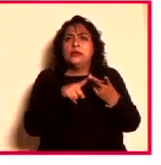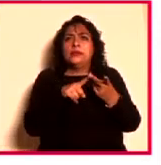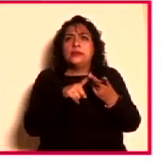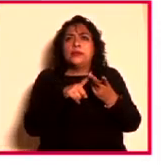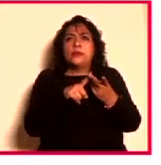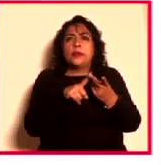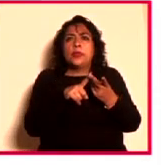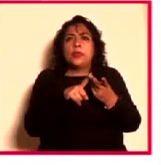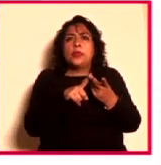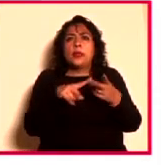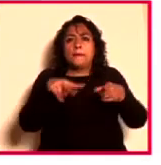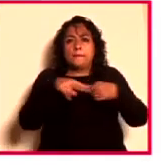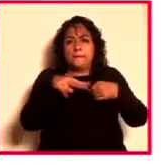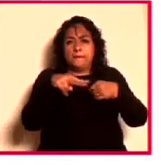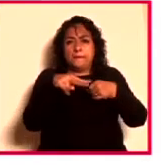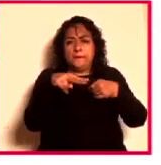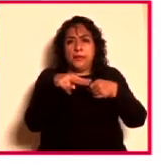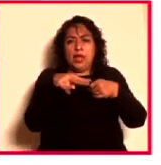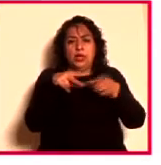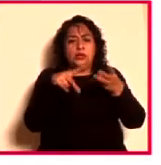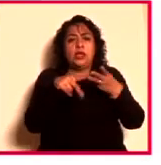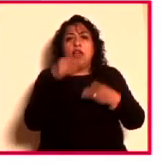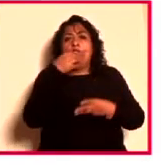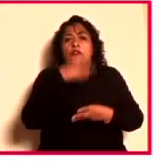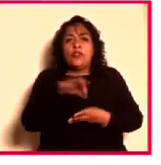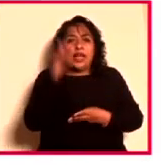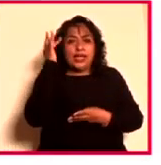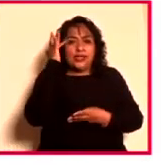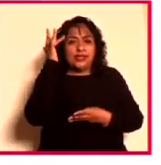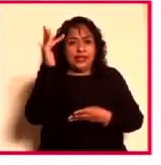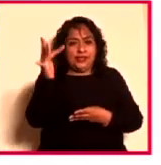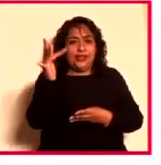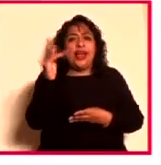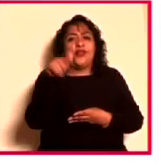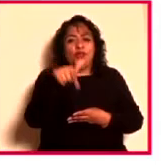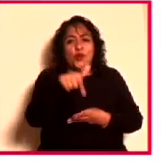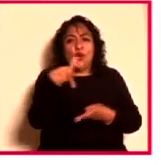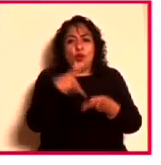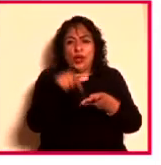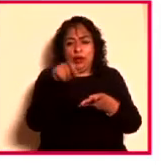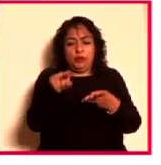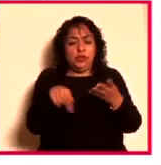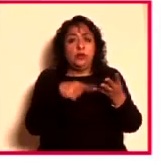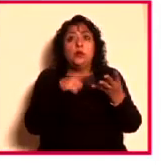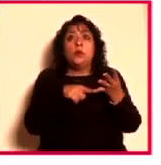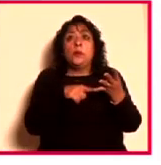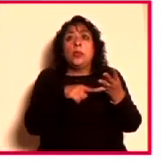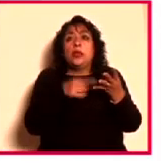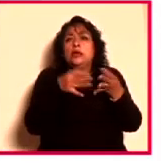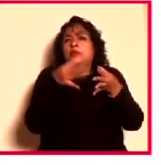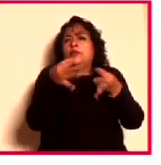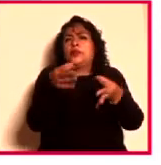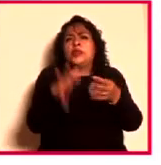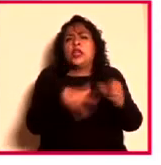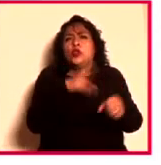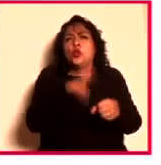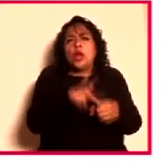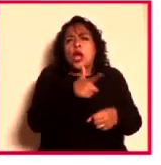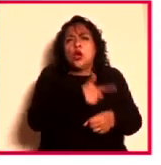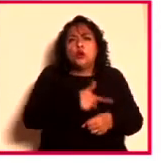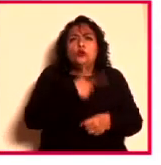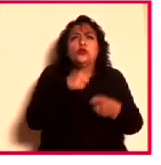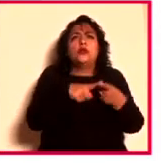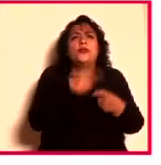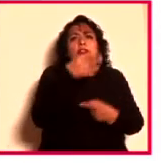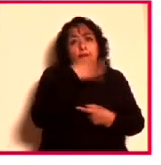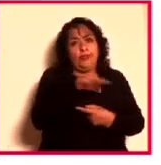la plaza, lo que es las fiestas del patrón de ese lugar. Y en atractivos naturales encontramos nosotros las fiestas de